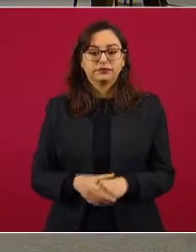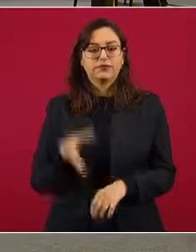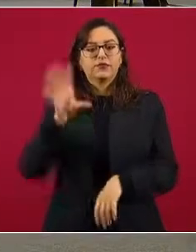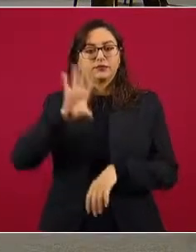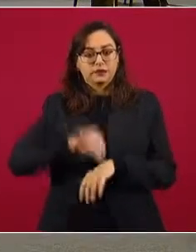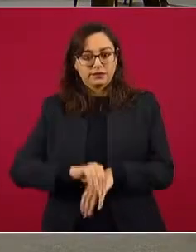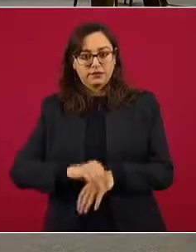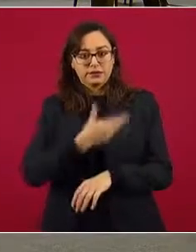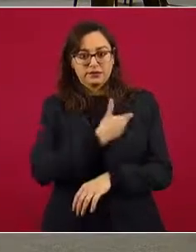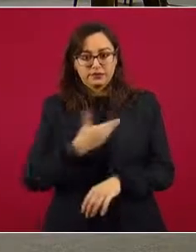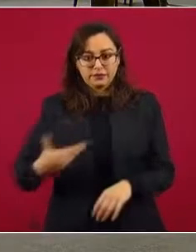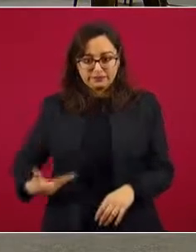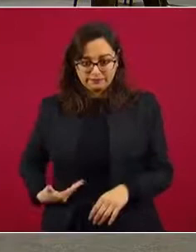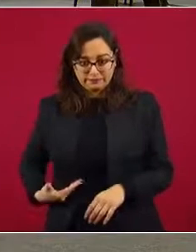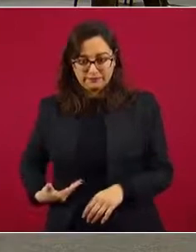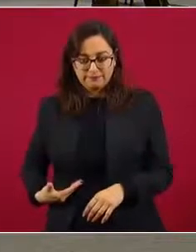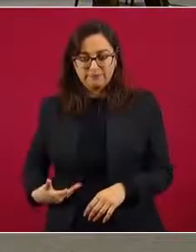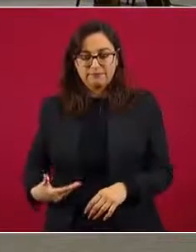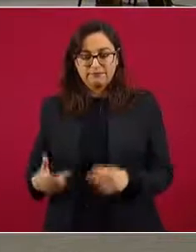allá para comentar las curvas.